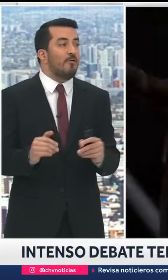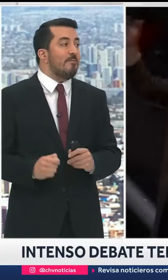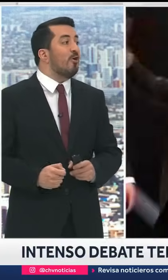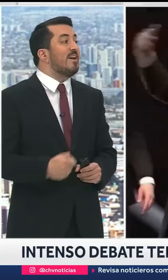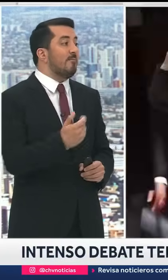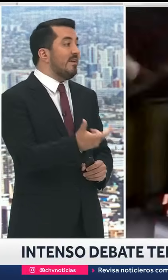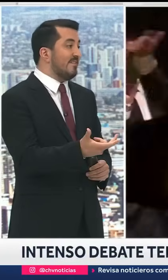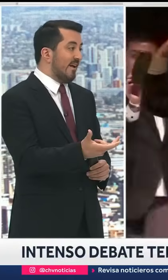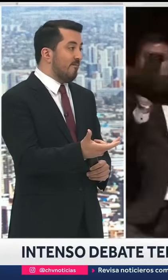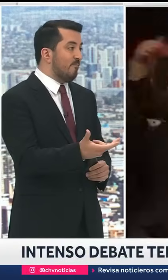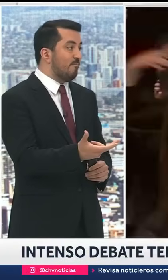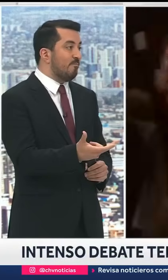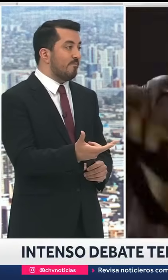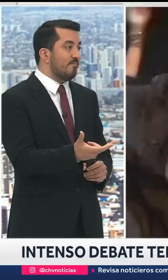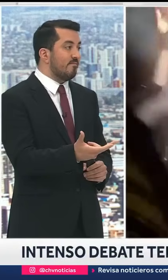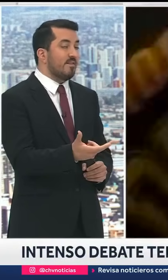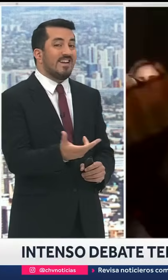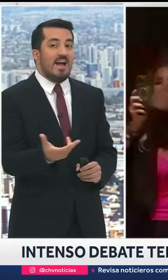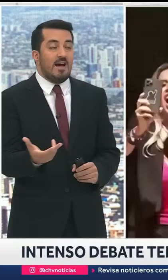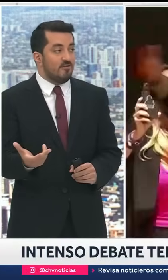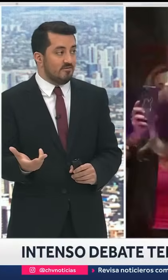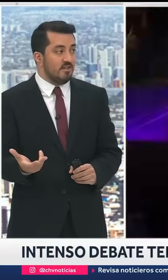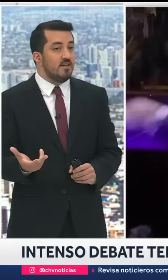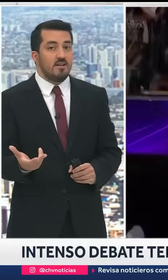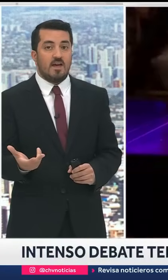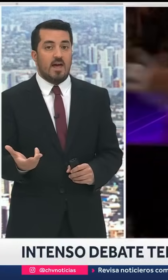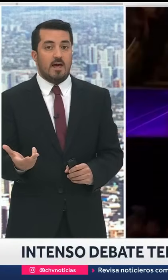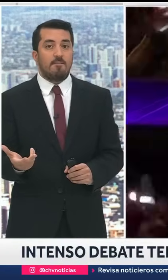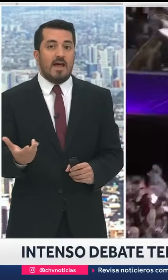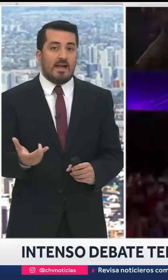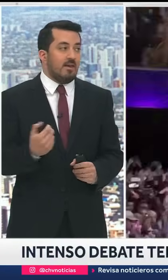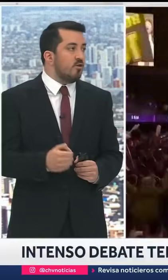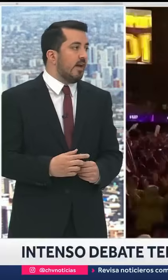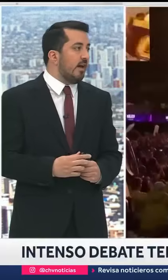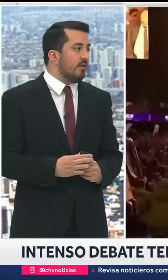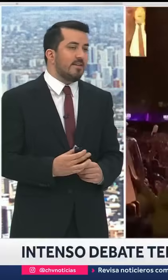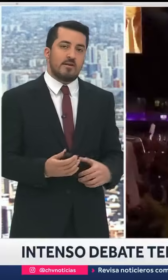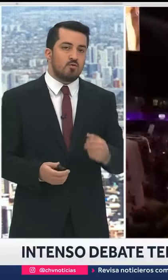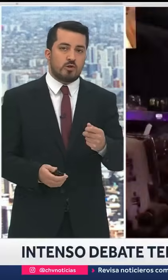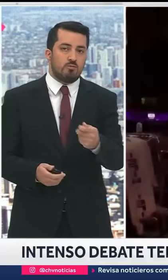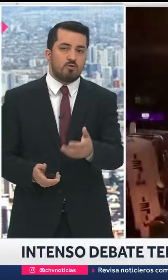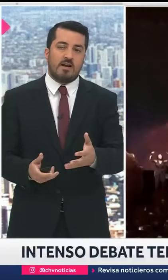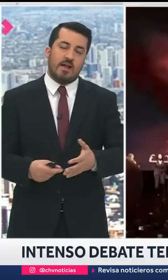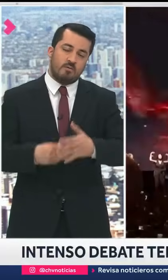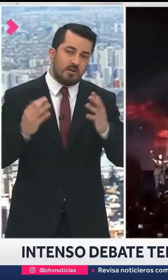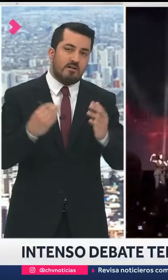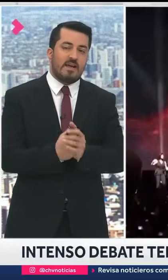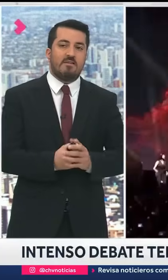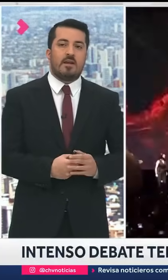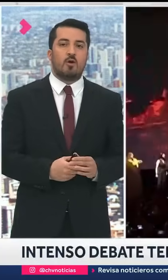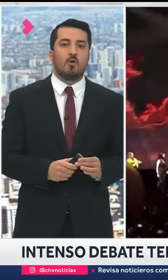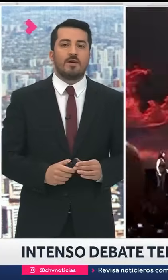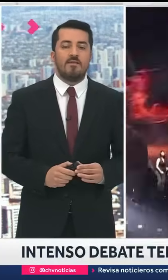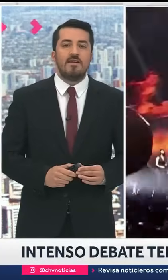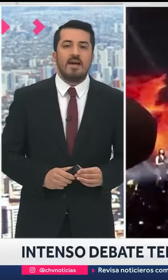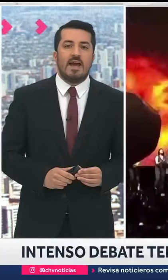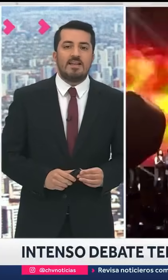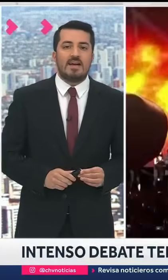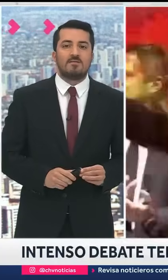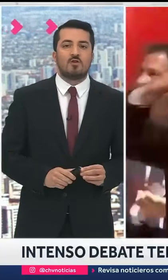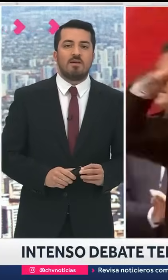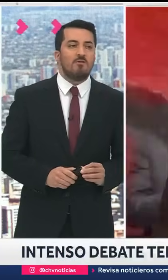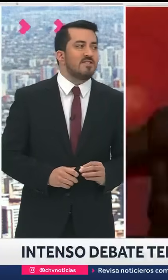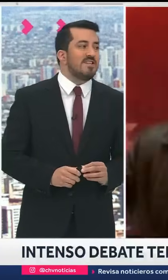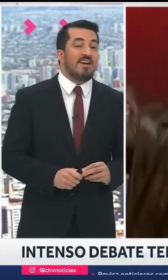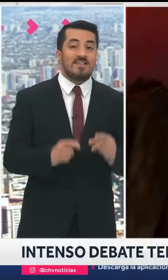debate no fue la mejor herramienta. No fue de mucha ayuda. Claro. Para aquellos que hoy día tienen su voto mucho más claro, bueno, habrá que ver qué es lo que ocurre el